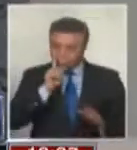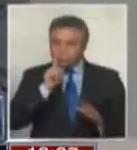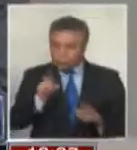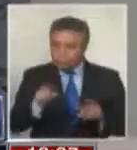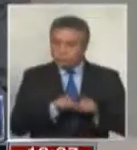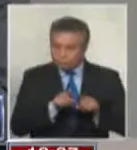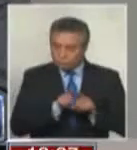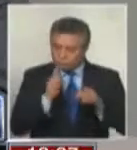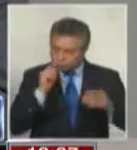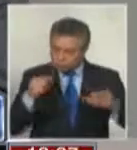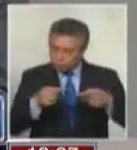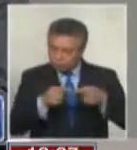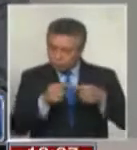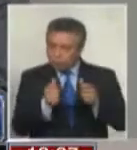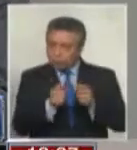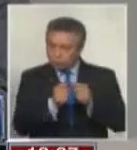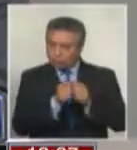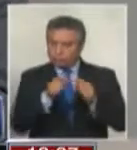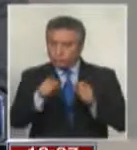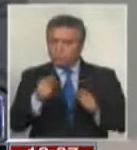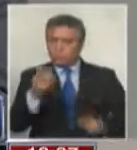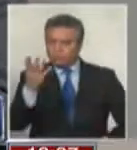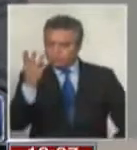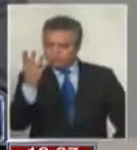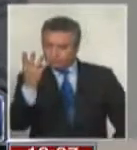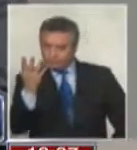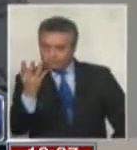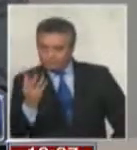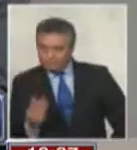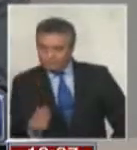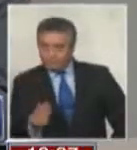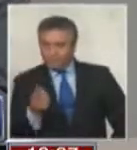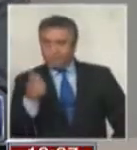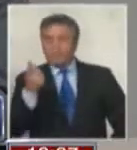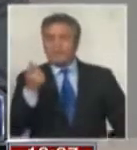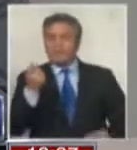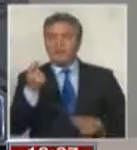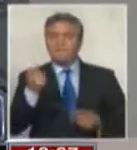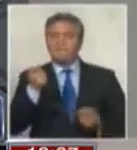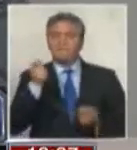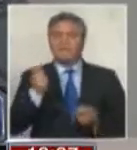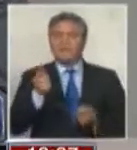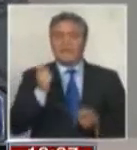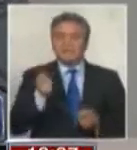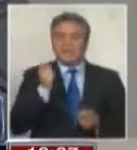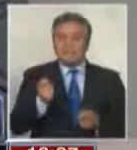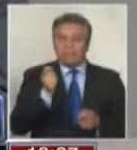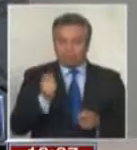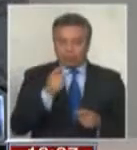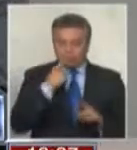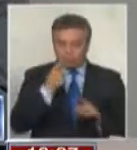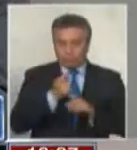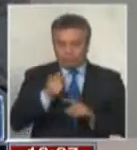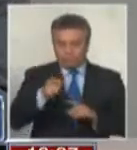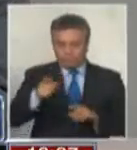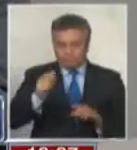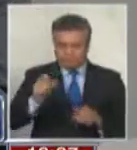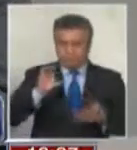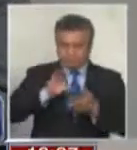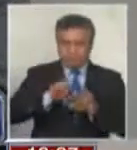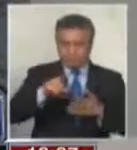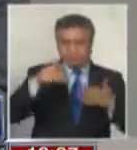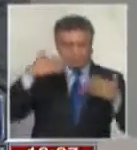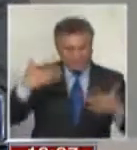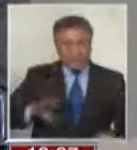reducción de otros instrumentos de financiamiento que ya tenían las universidades estatales y